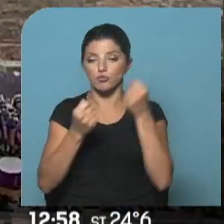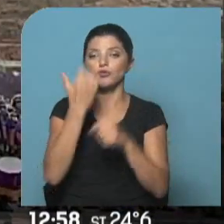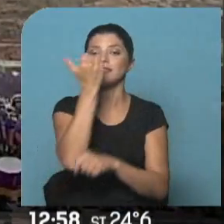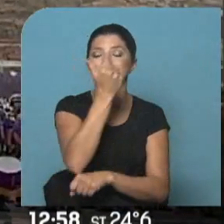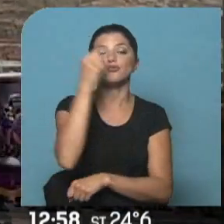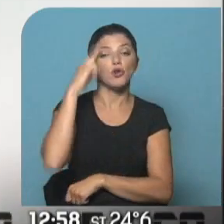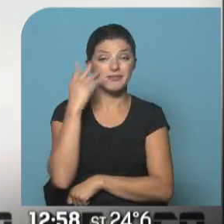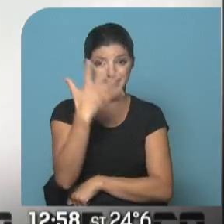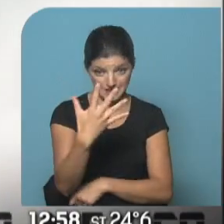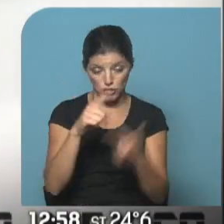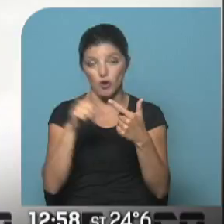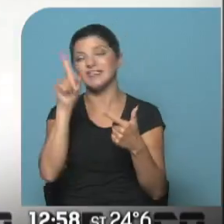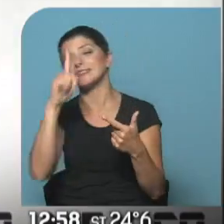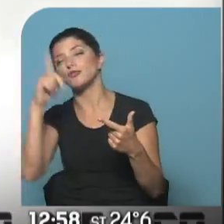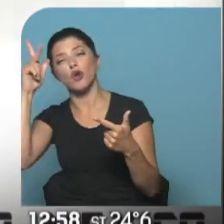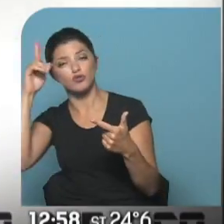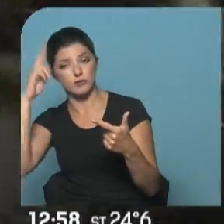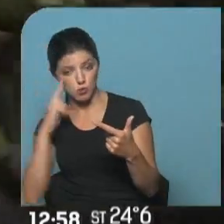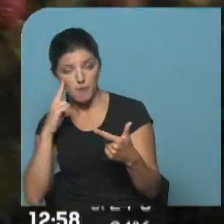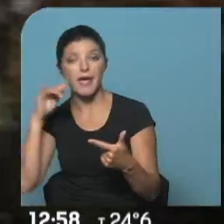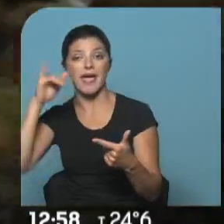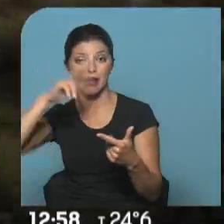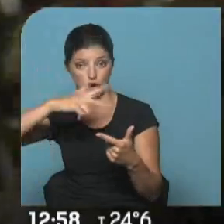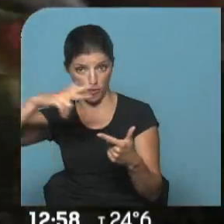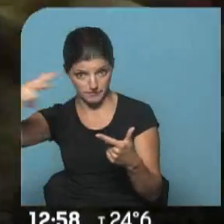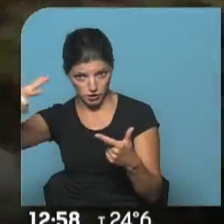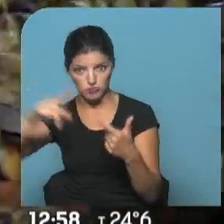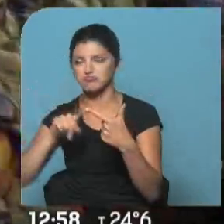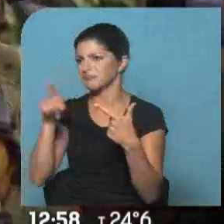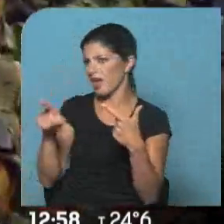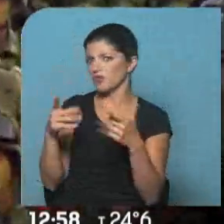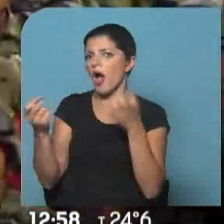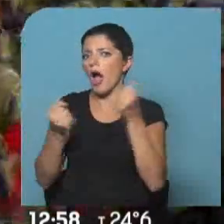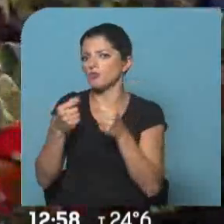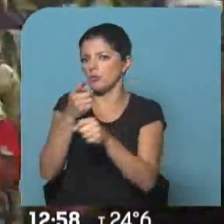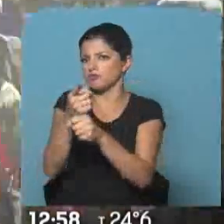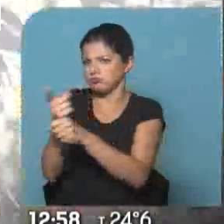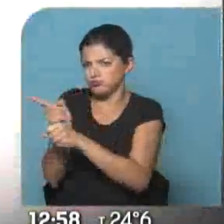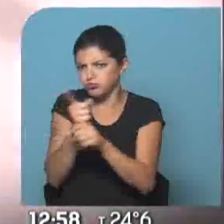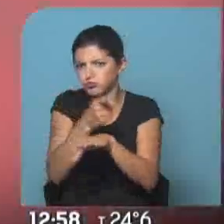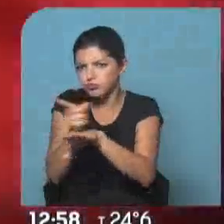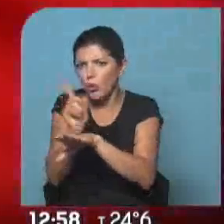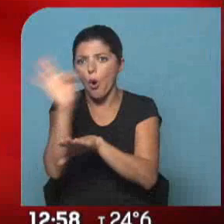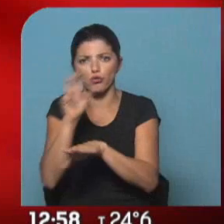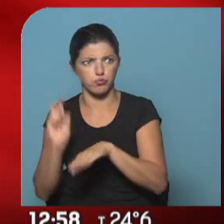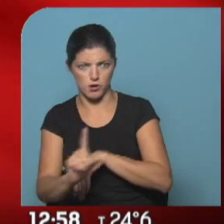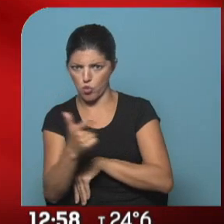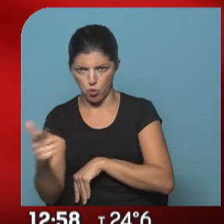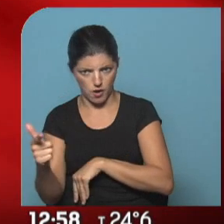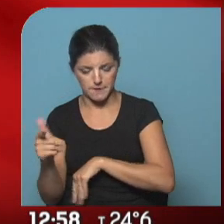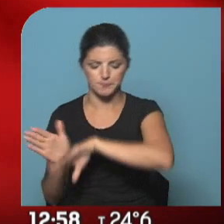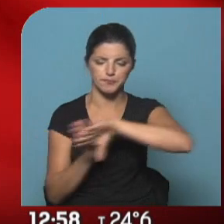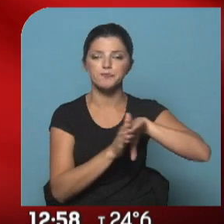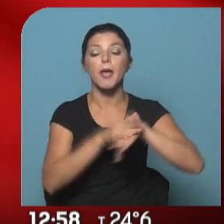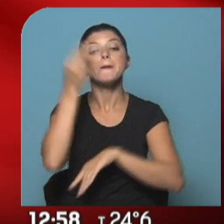de combate y 189 helicópteros. No incluyen tanques ni submarinos. Perú asigna el